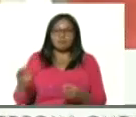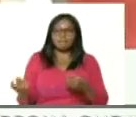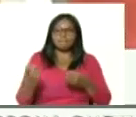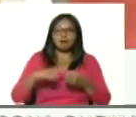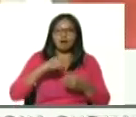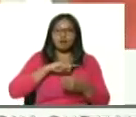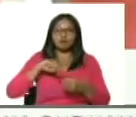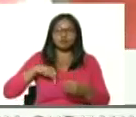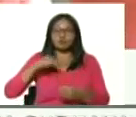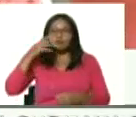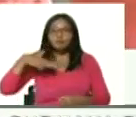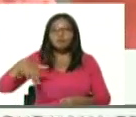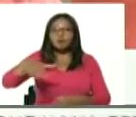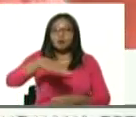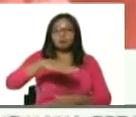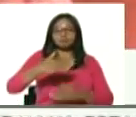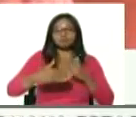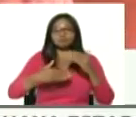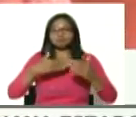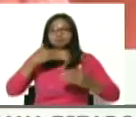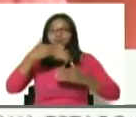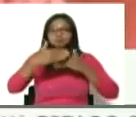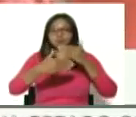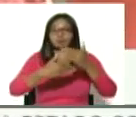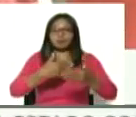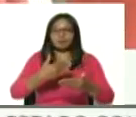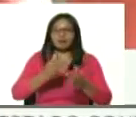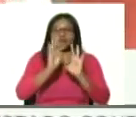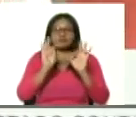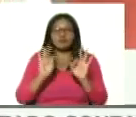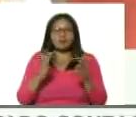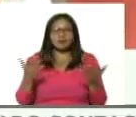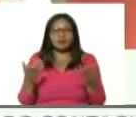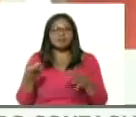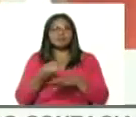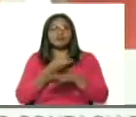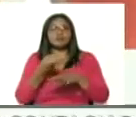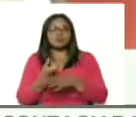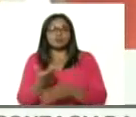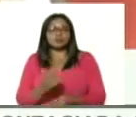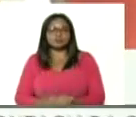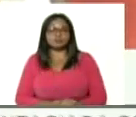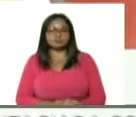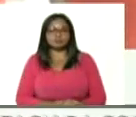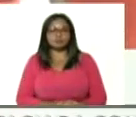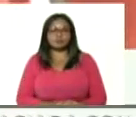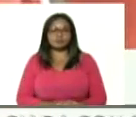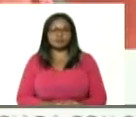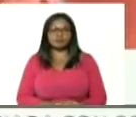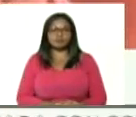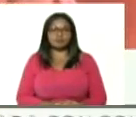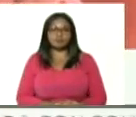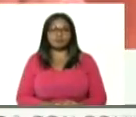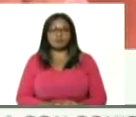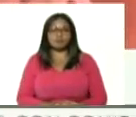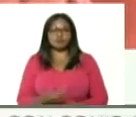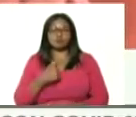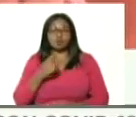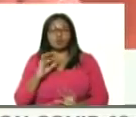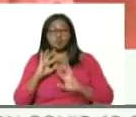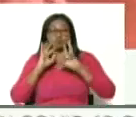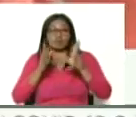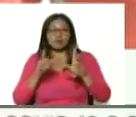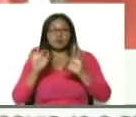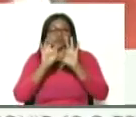estos territorios que venían estructurando una forma de gobierno. Le comentaba yo que en el Consejo de Ministros que